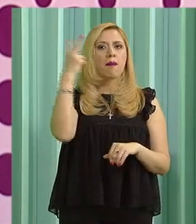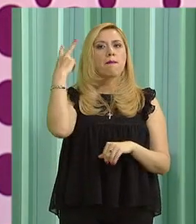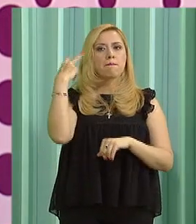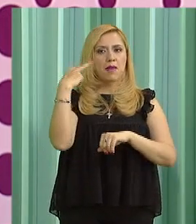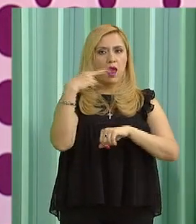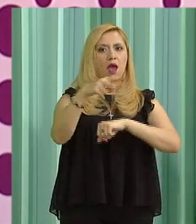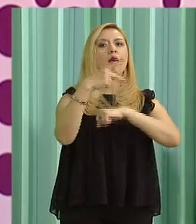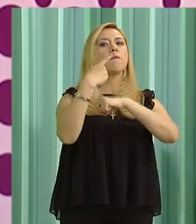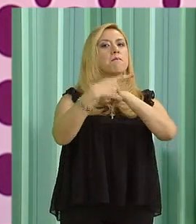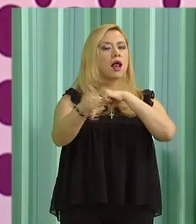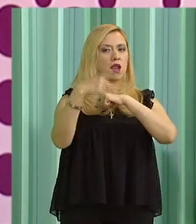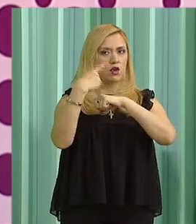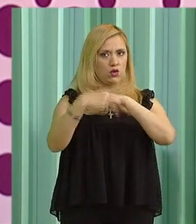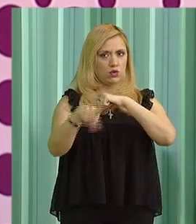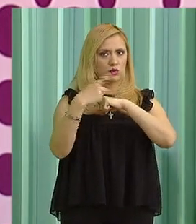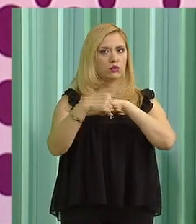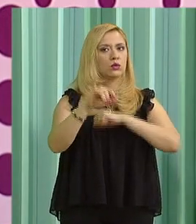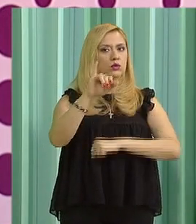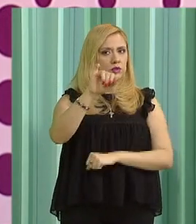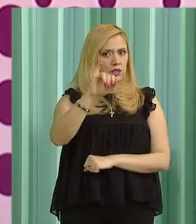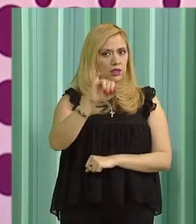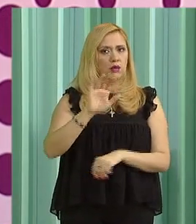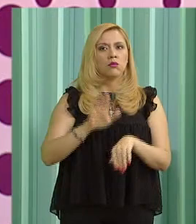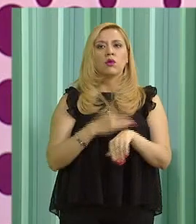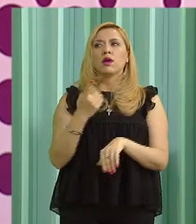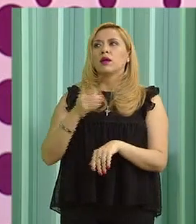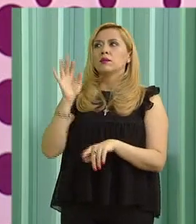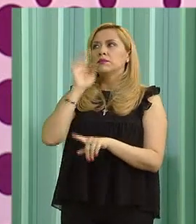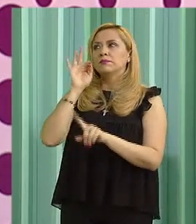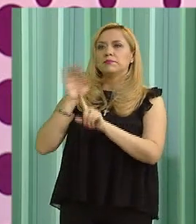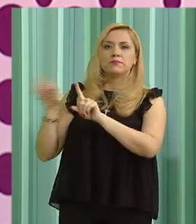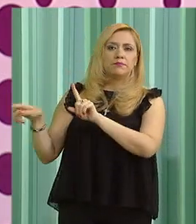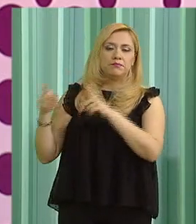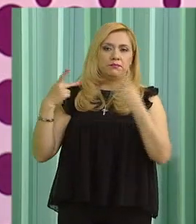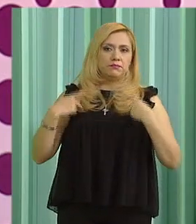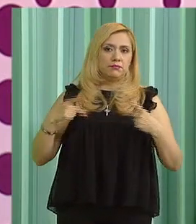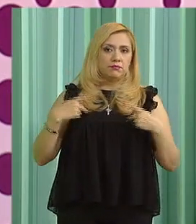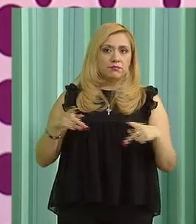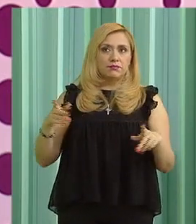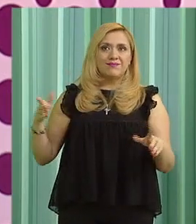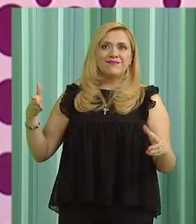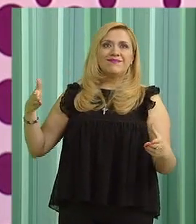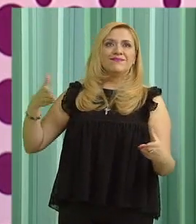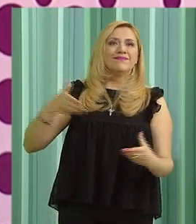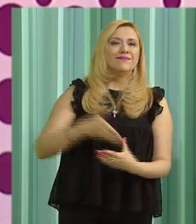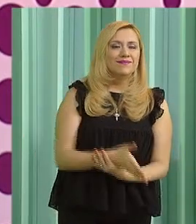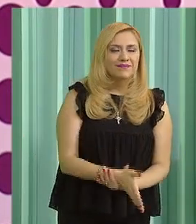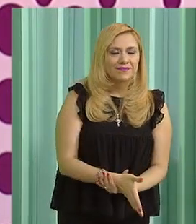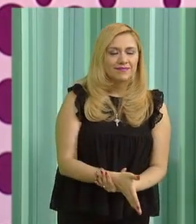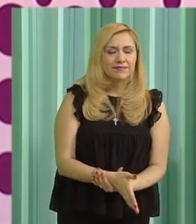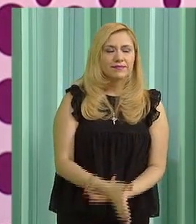riesgos en muchos sentidos, dependiendo de cómo la persona haya llegado al nuevo país.